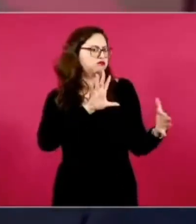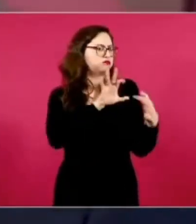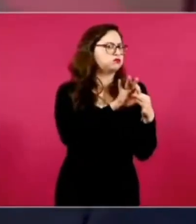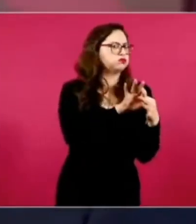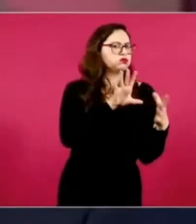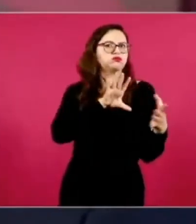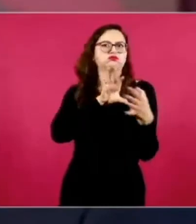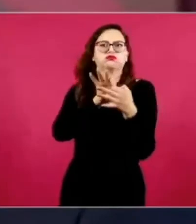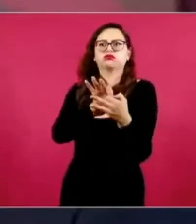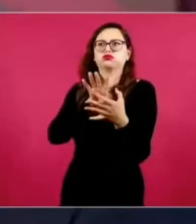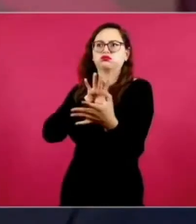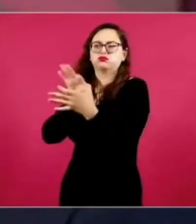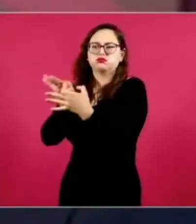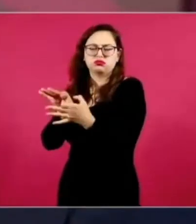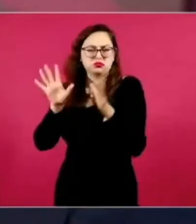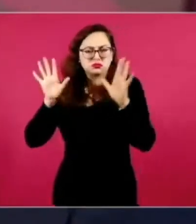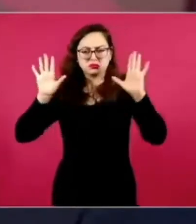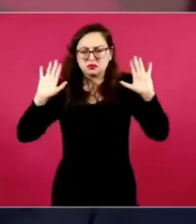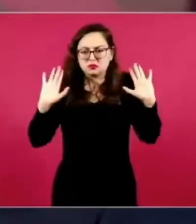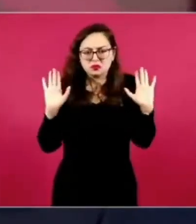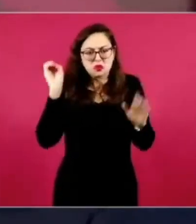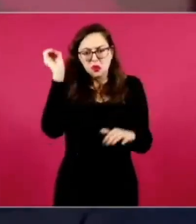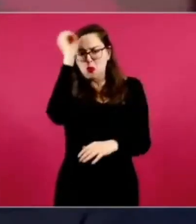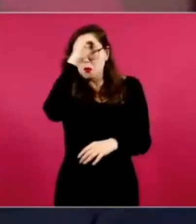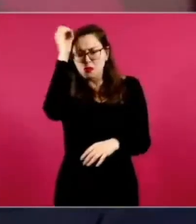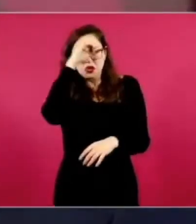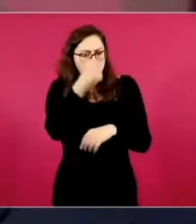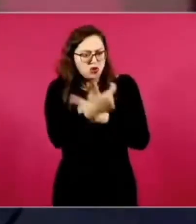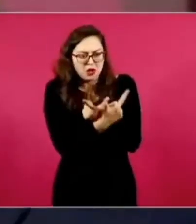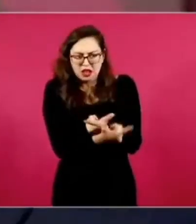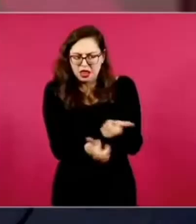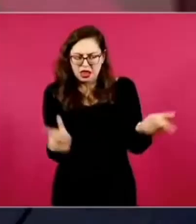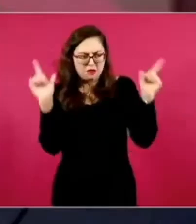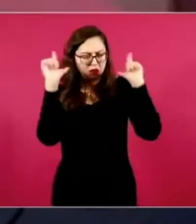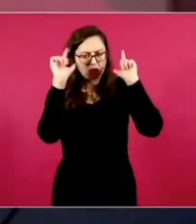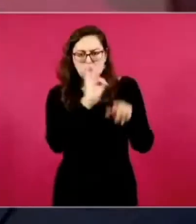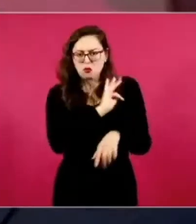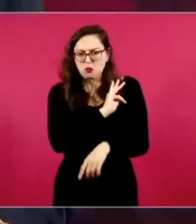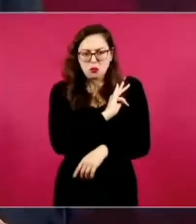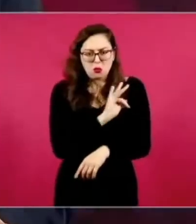tener a sus dirigentes y su manera de pensar